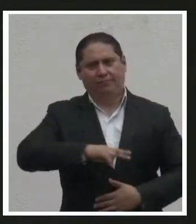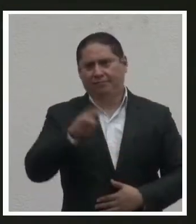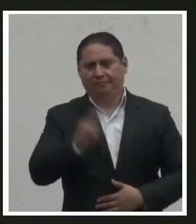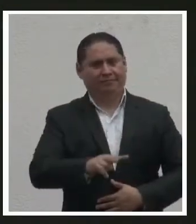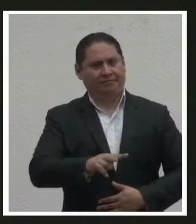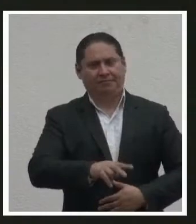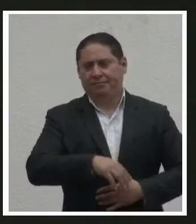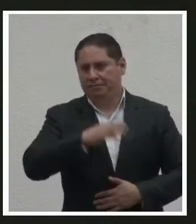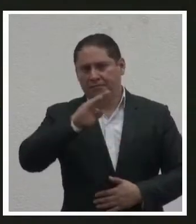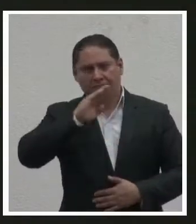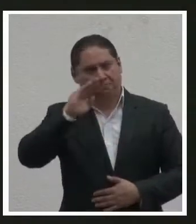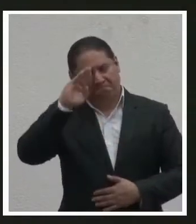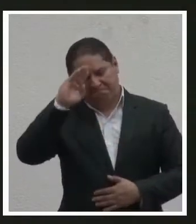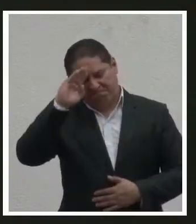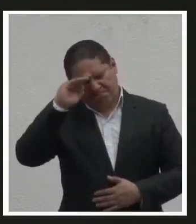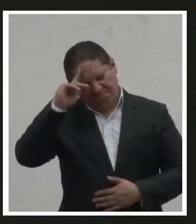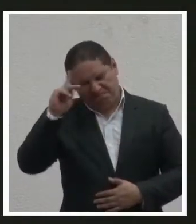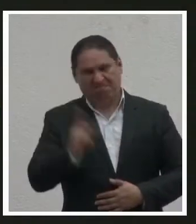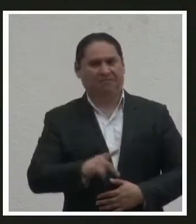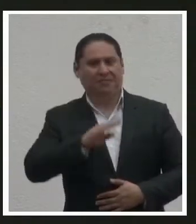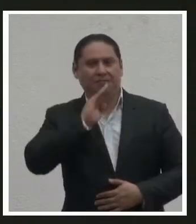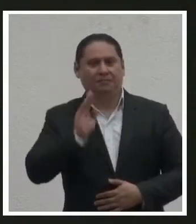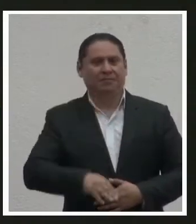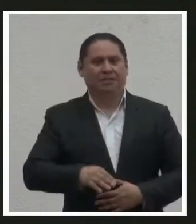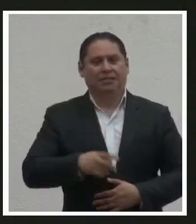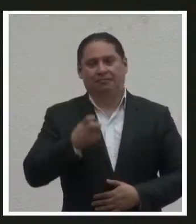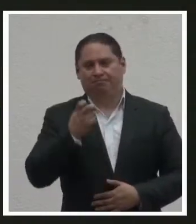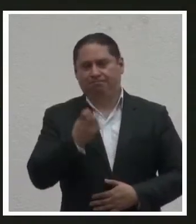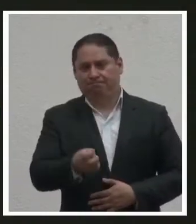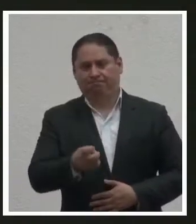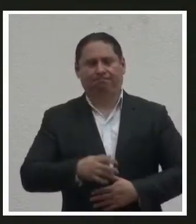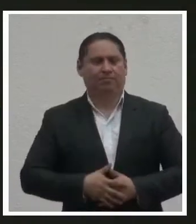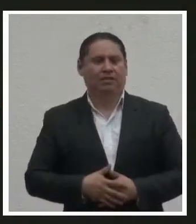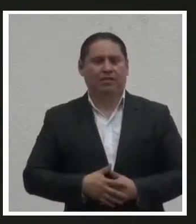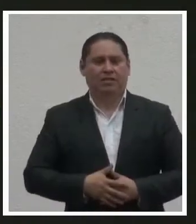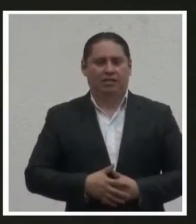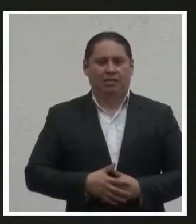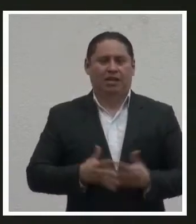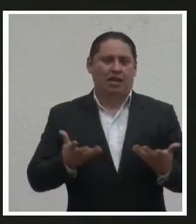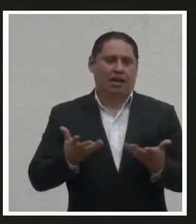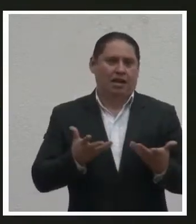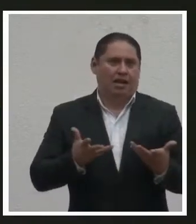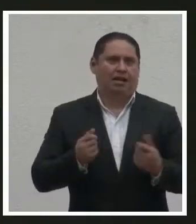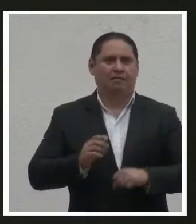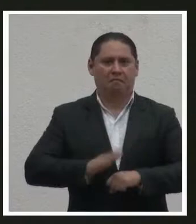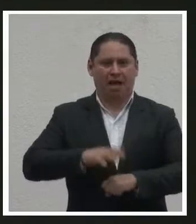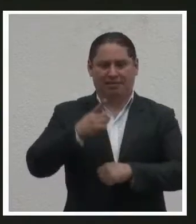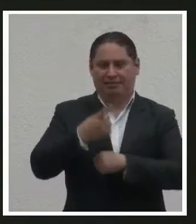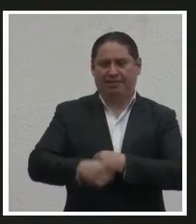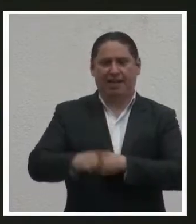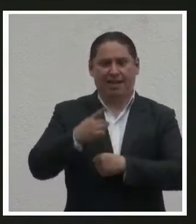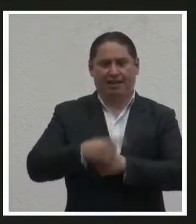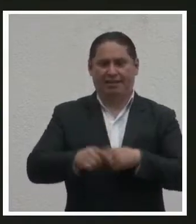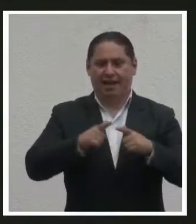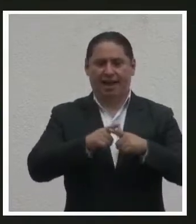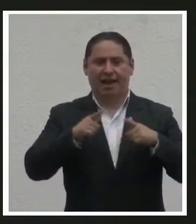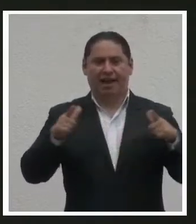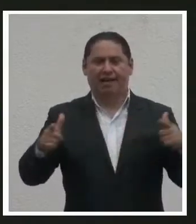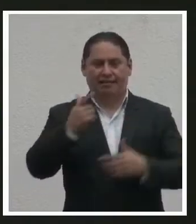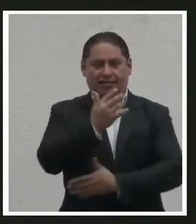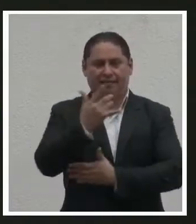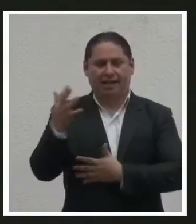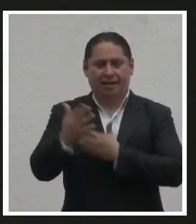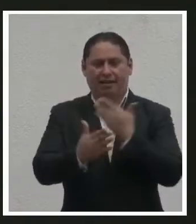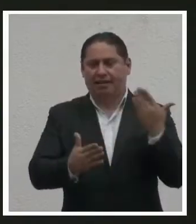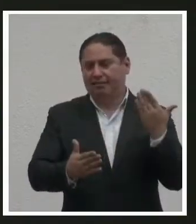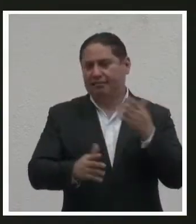locales, perjudican a los medios de subsistencia, generan el daño más grave al medio ambiente natural con